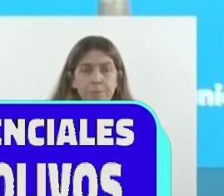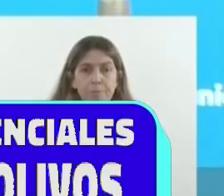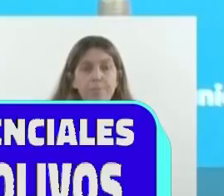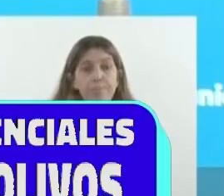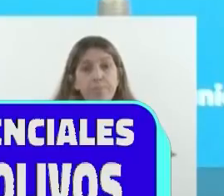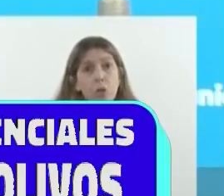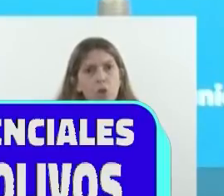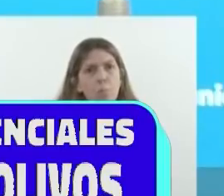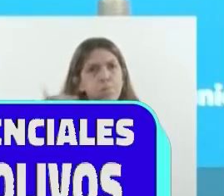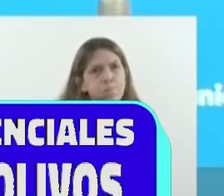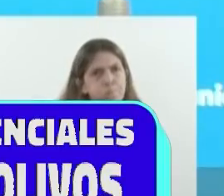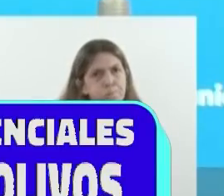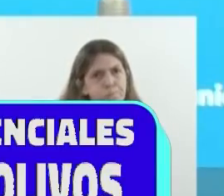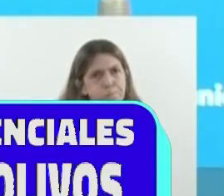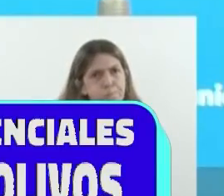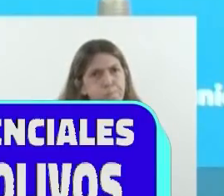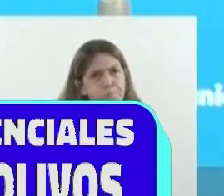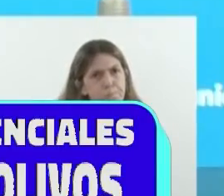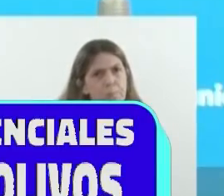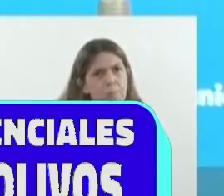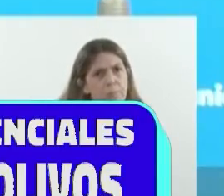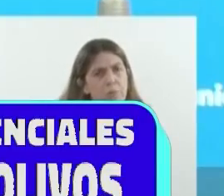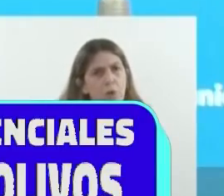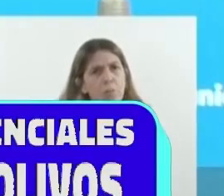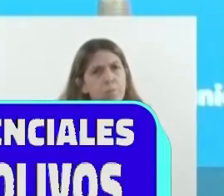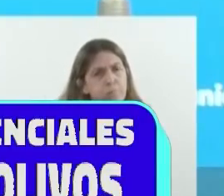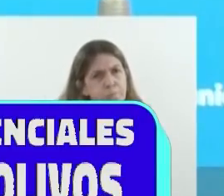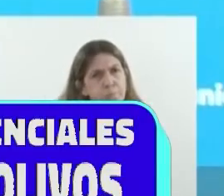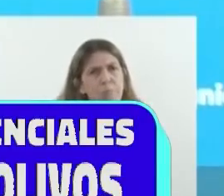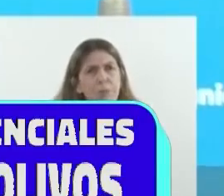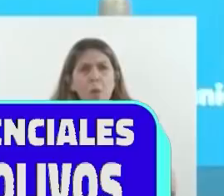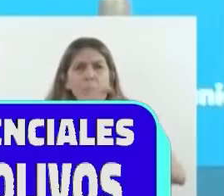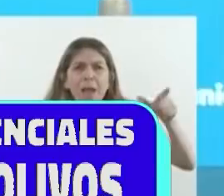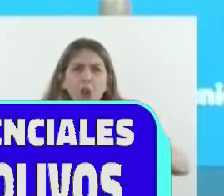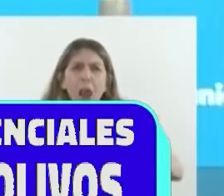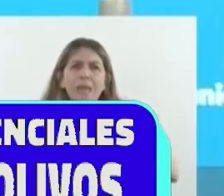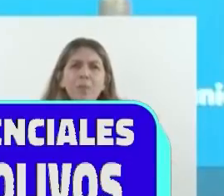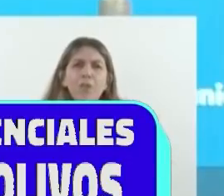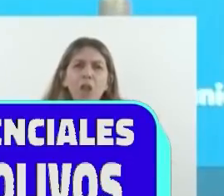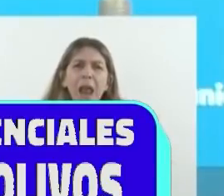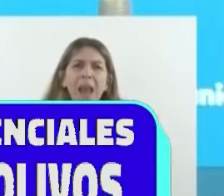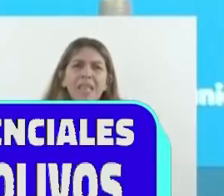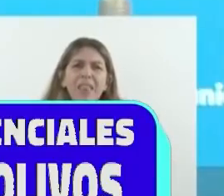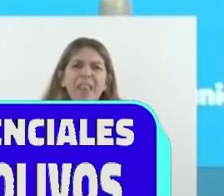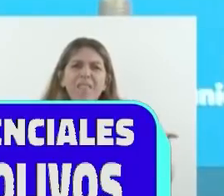Le expliqué que a la luz de lo que me dicen los infectólogos y la comunidad científica,